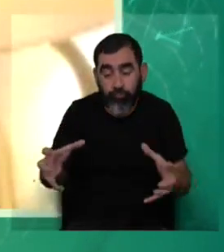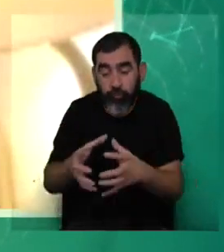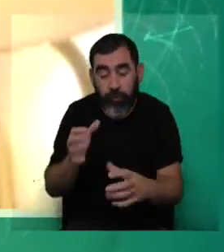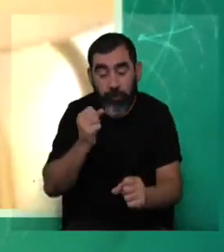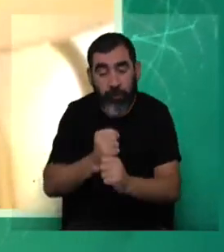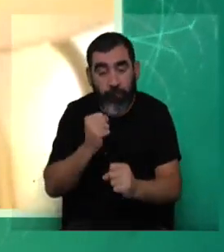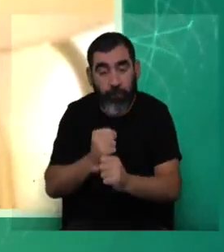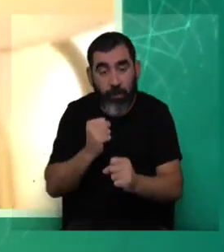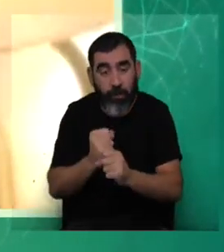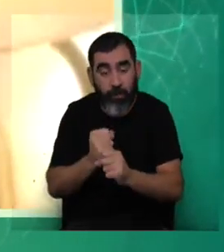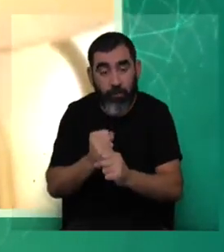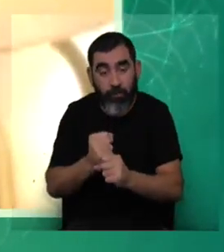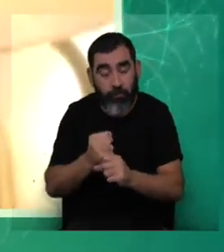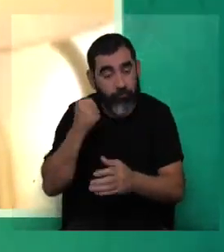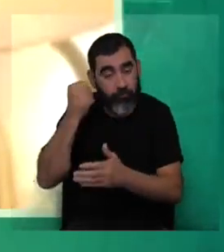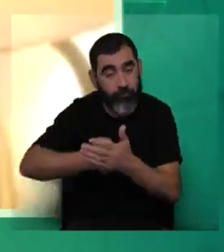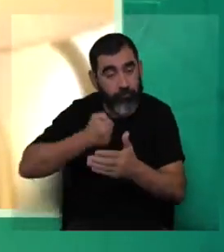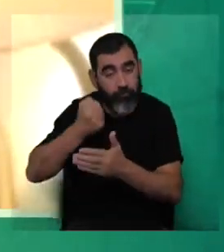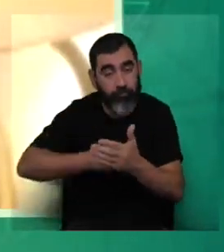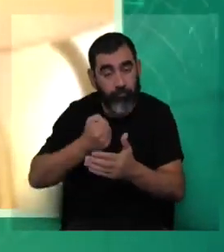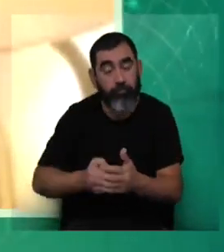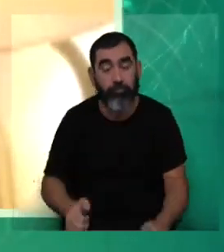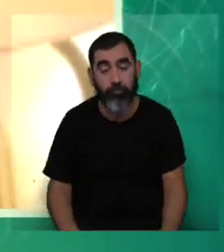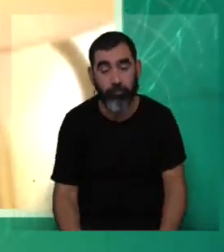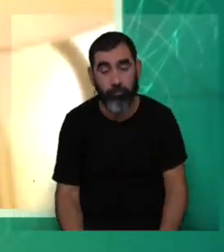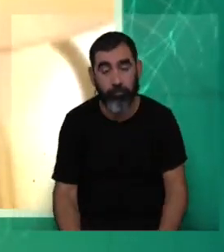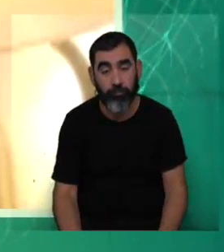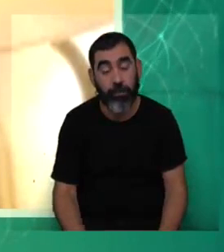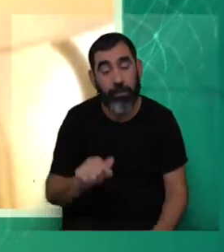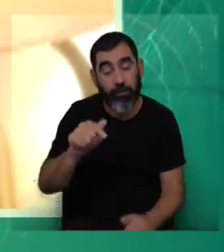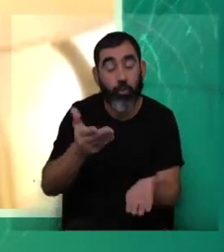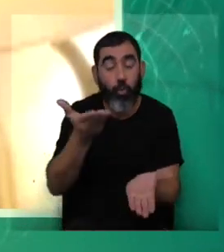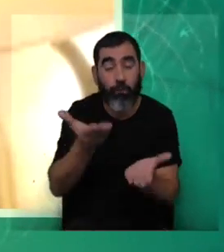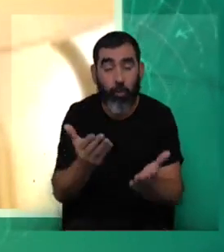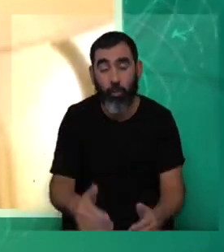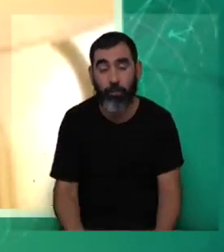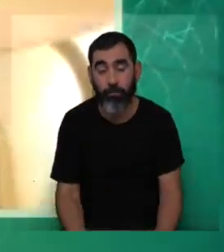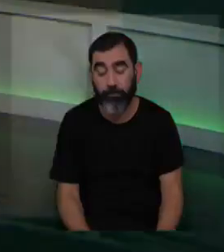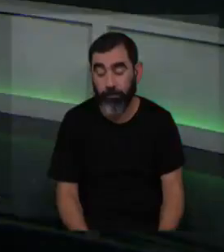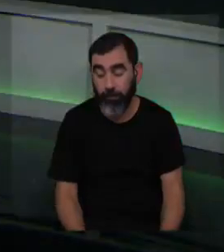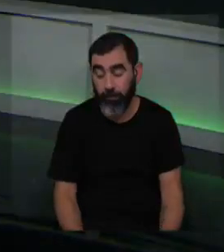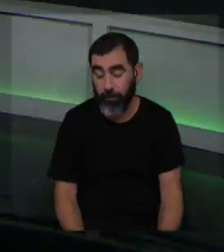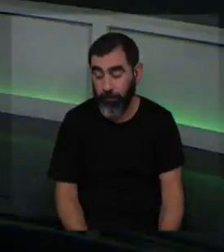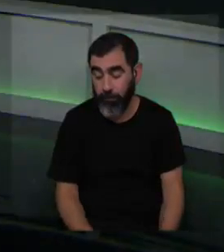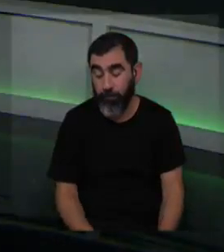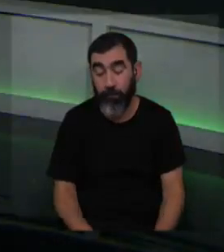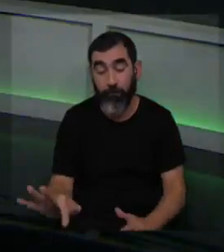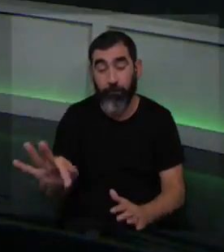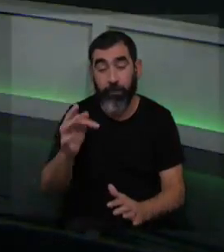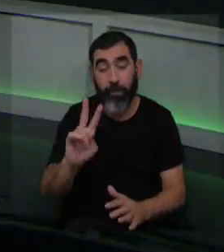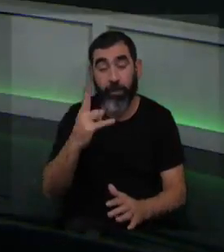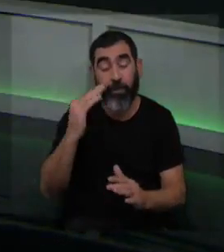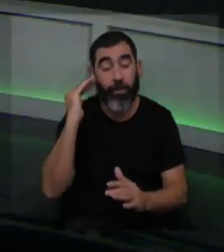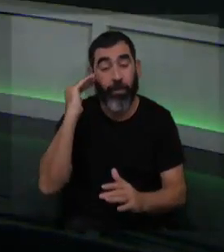y trabajadoras damos respuesta en conjunto. Eso se está evaluando. La Federación Uruguaya